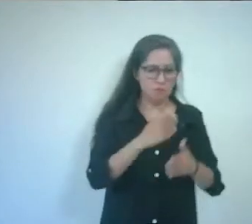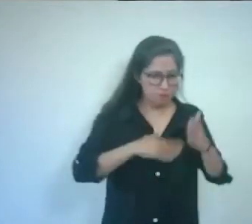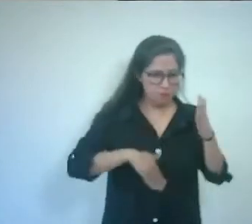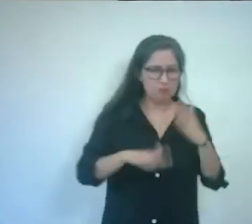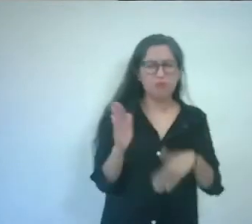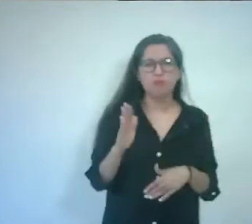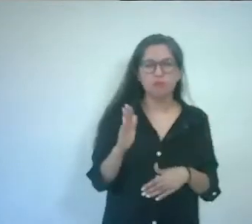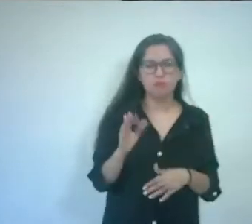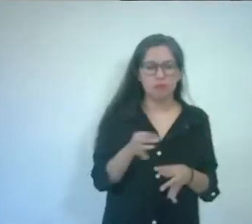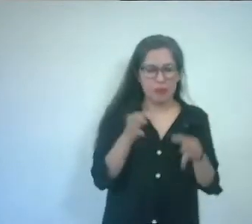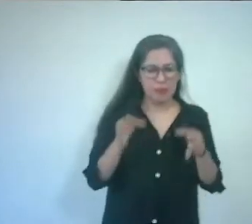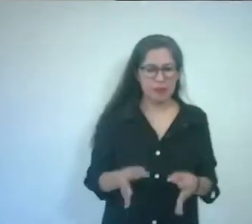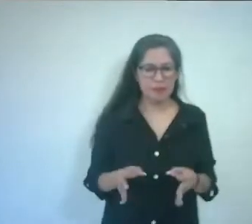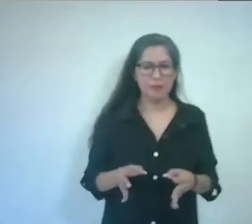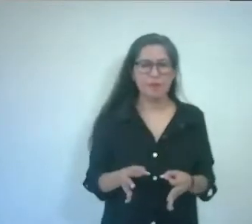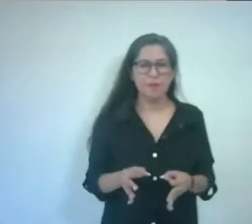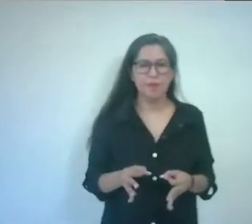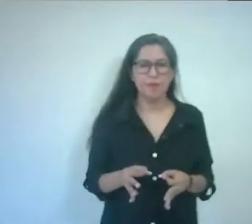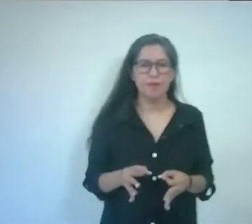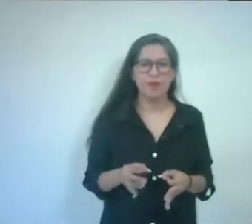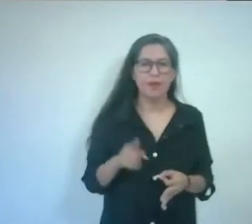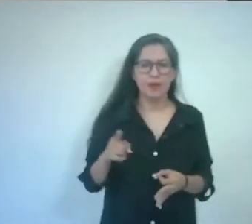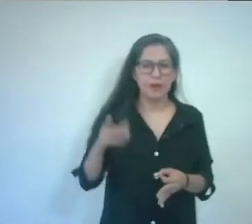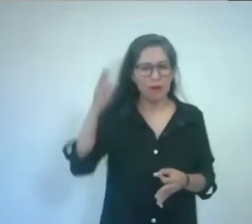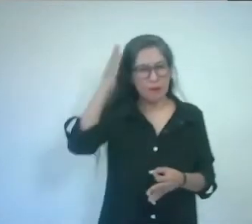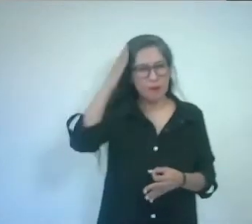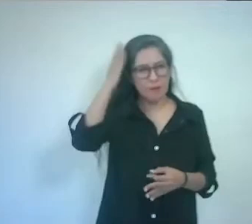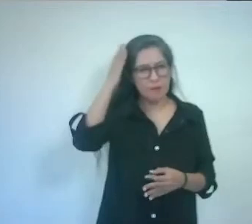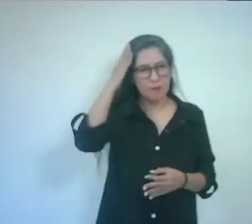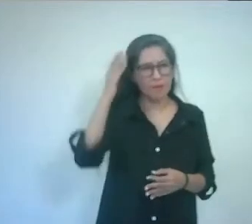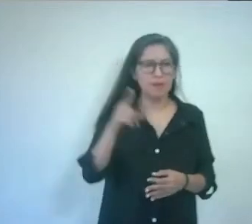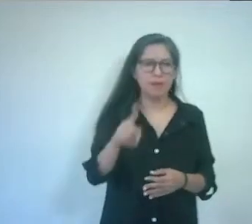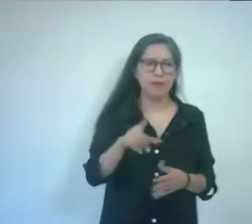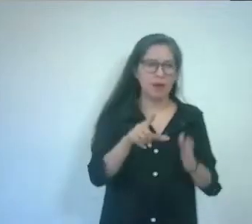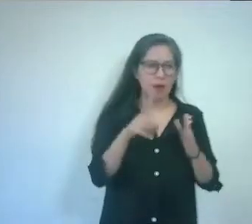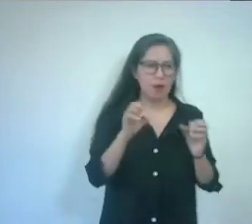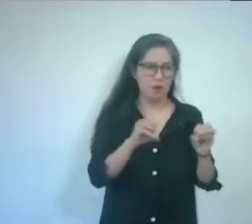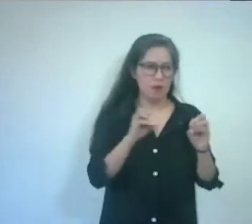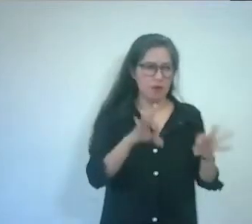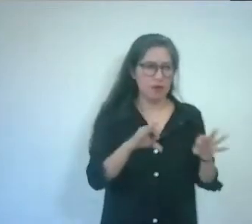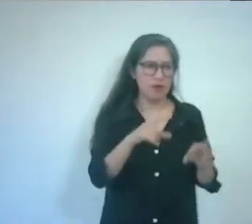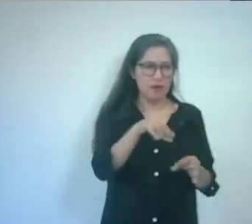manera adecuada por el funcionariado de la Dirección de Organización Electoral.